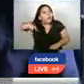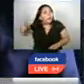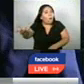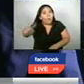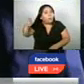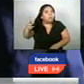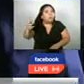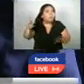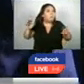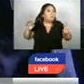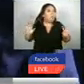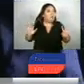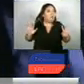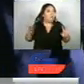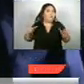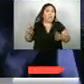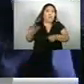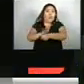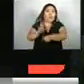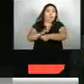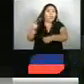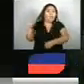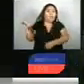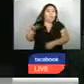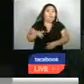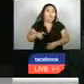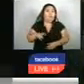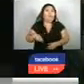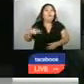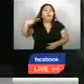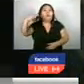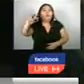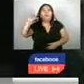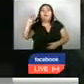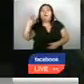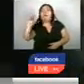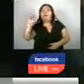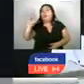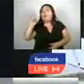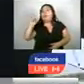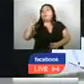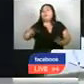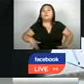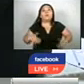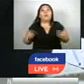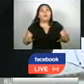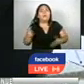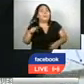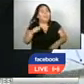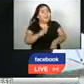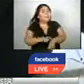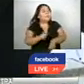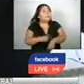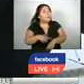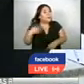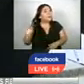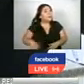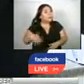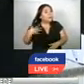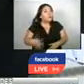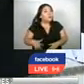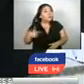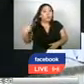y le han sustraído su dinero. Los hackers es un modo operandi que está en este momento en apogeo. Le estamos